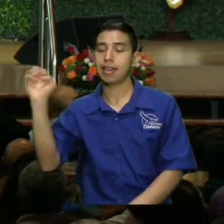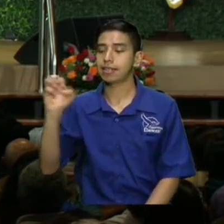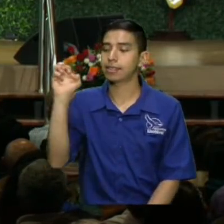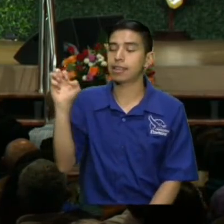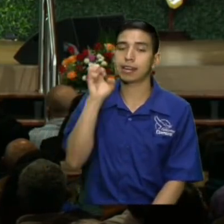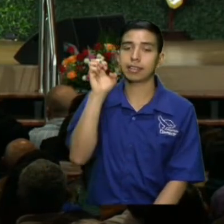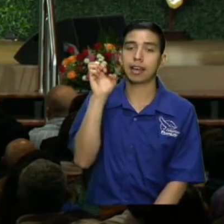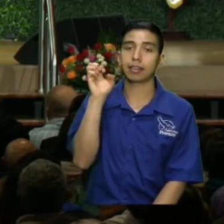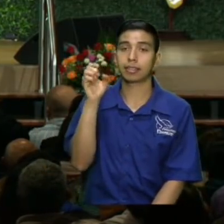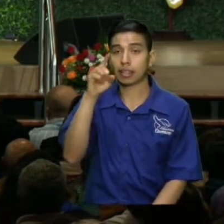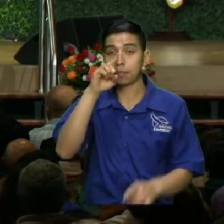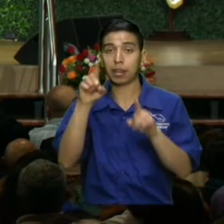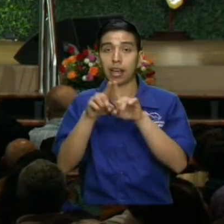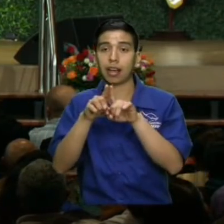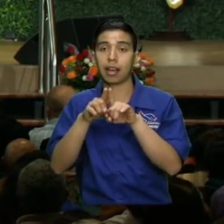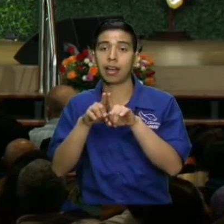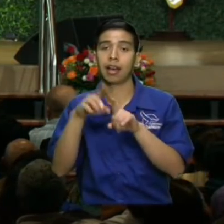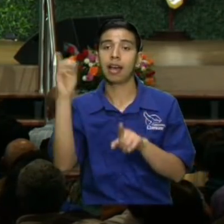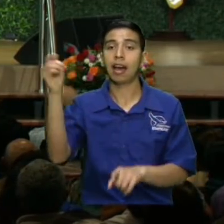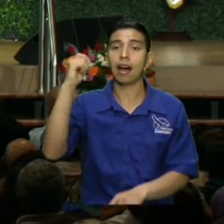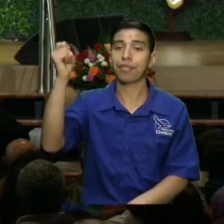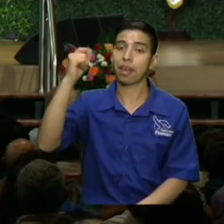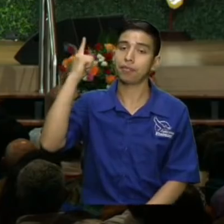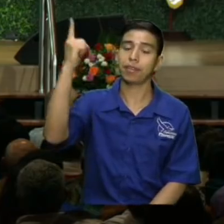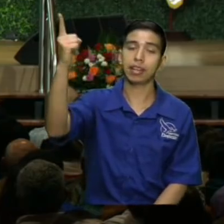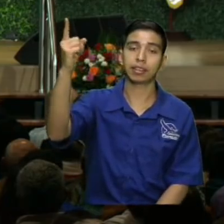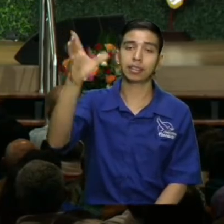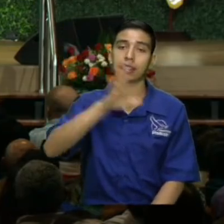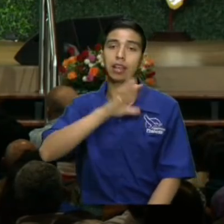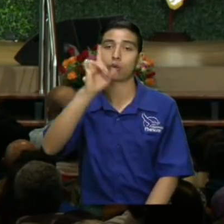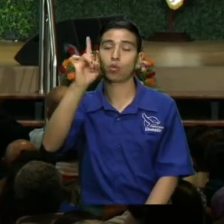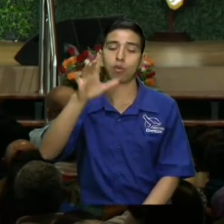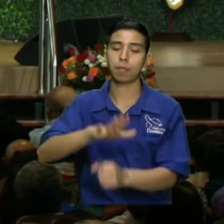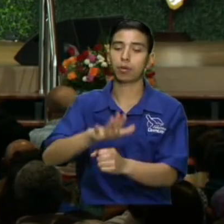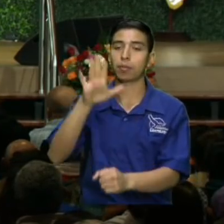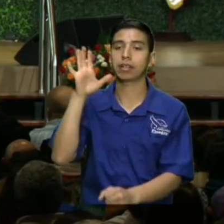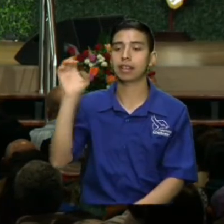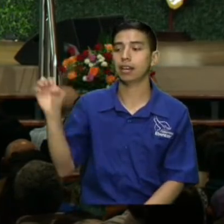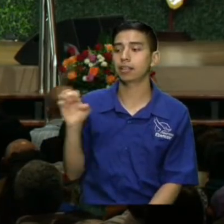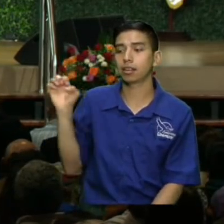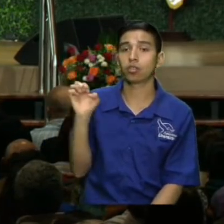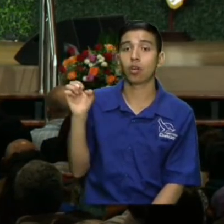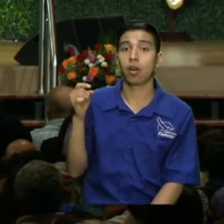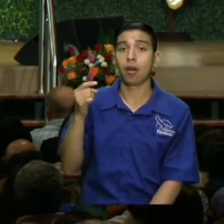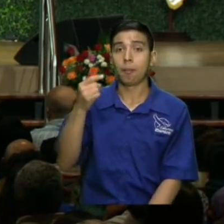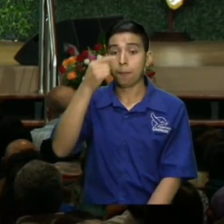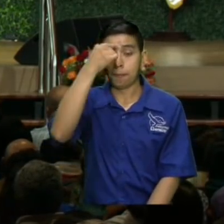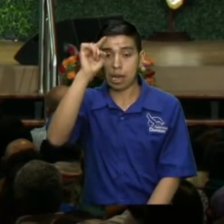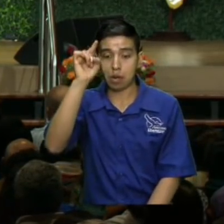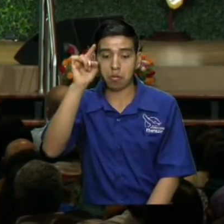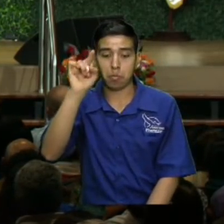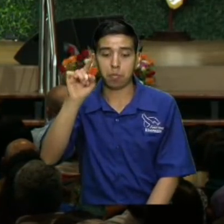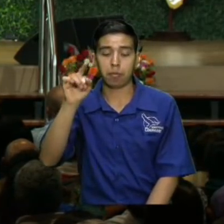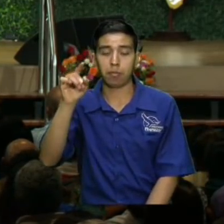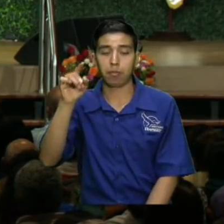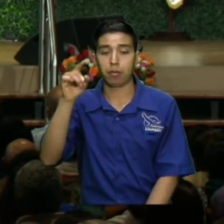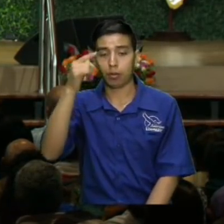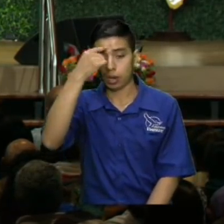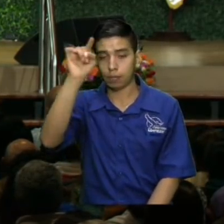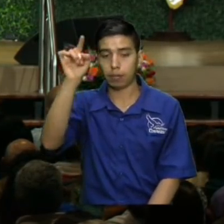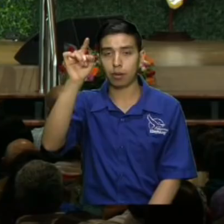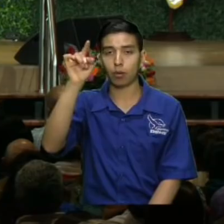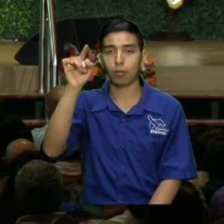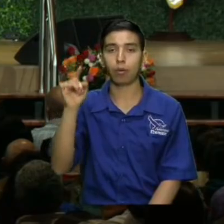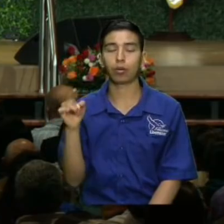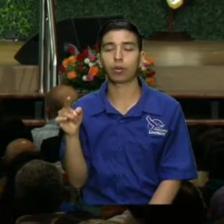David que va a tener un pacto eterno. Pero de nosotros no se decía nada. Entonces nosotros tenemos que entrar por la